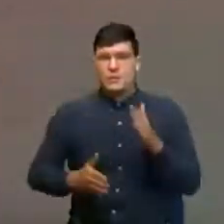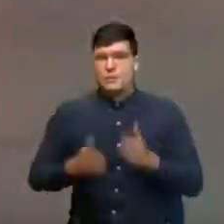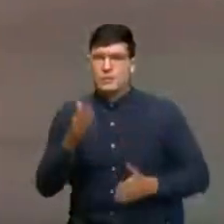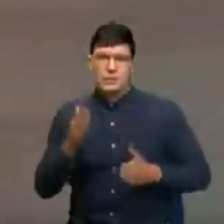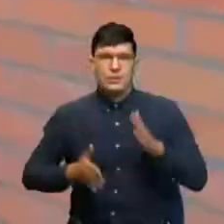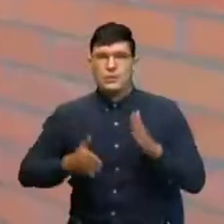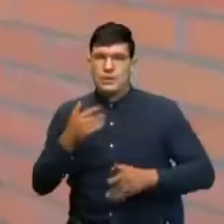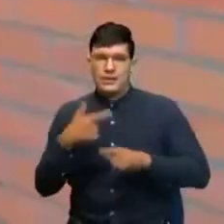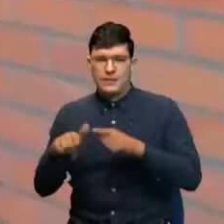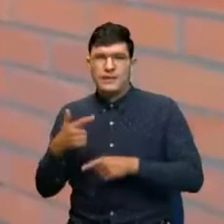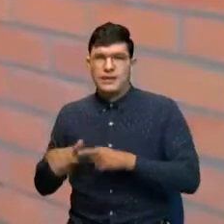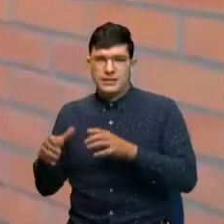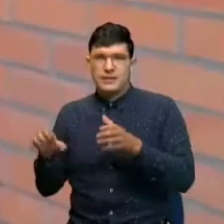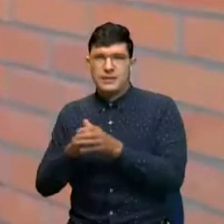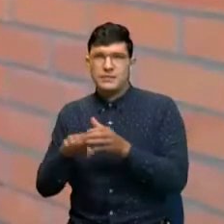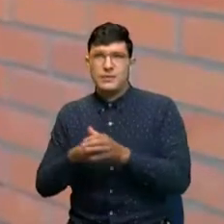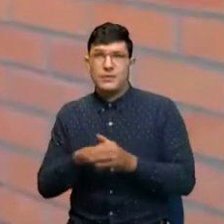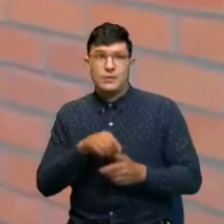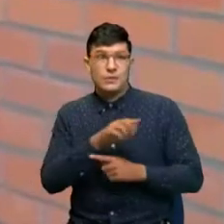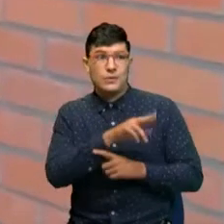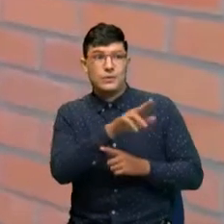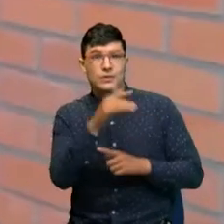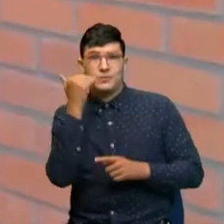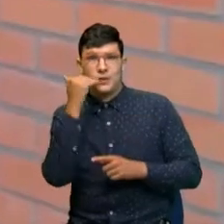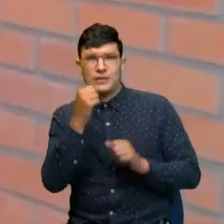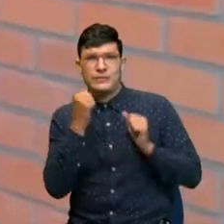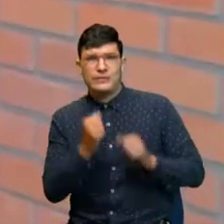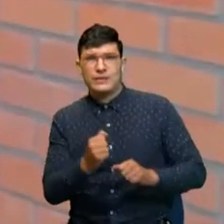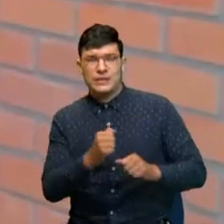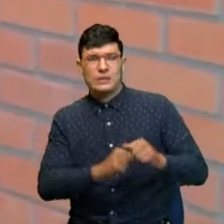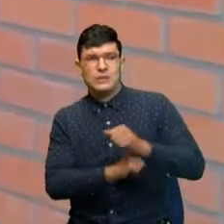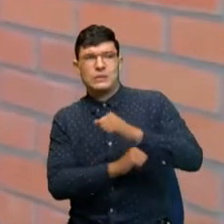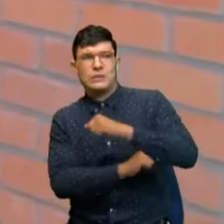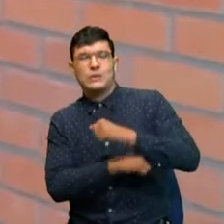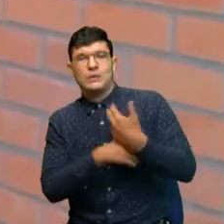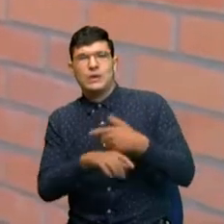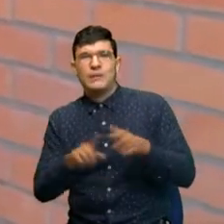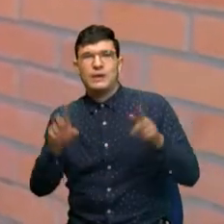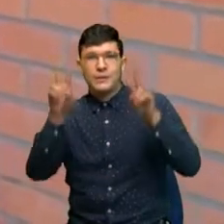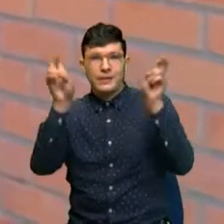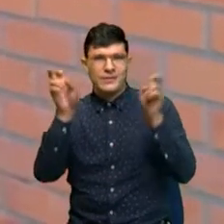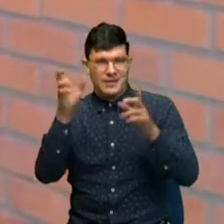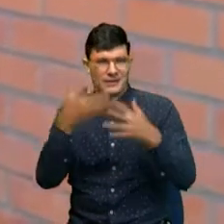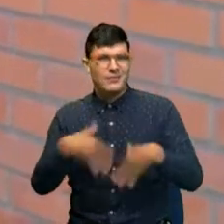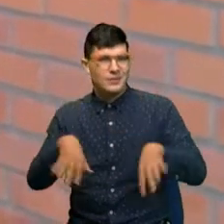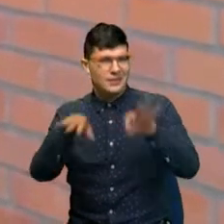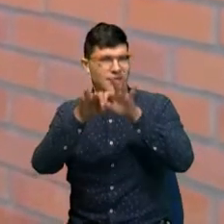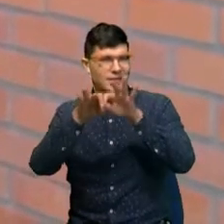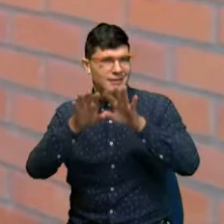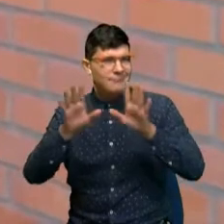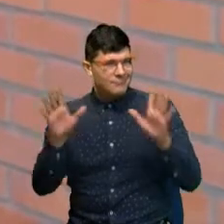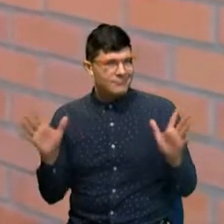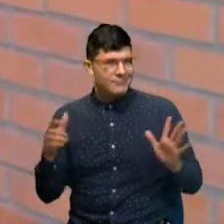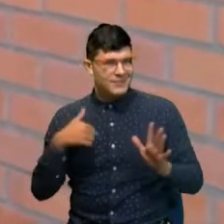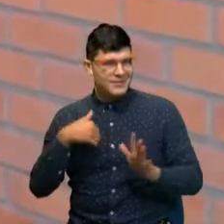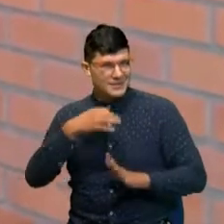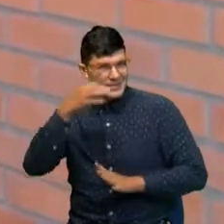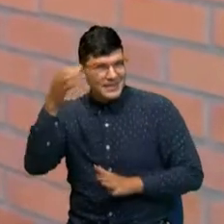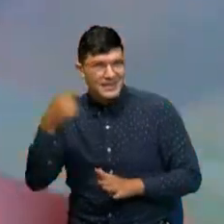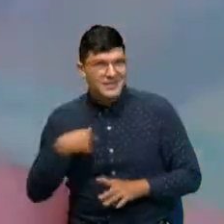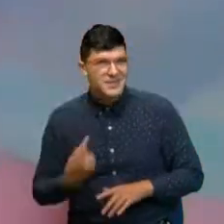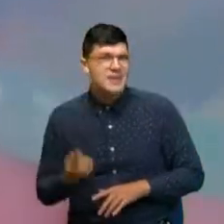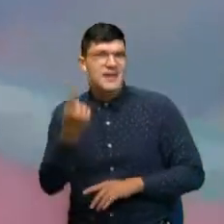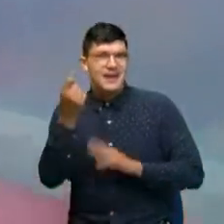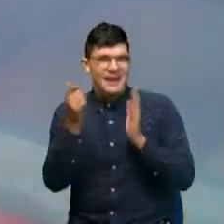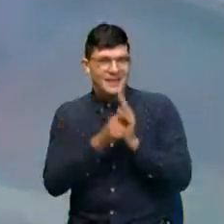ambas ramas. Competidoras fuertes, algo muy importante que pues me lancé por primera vez,